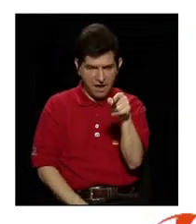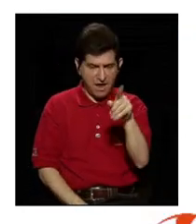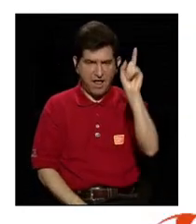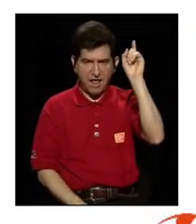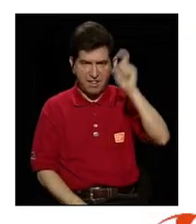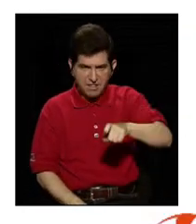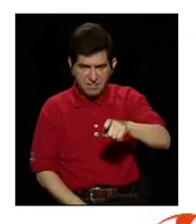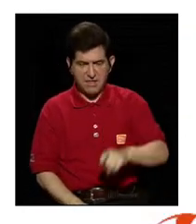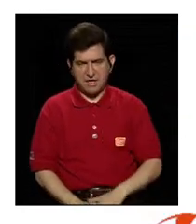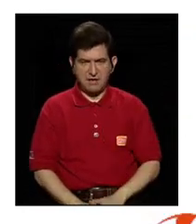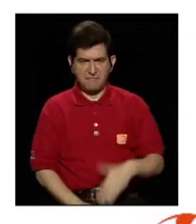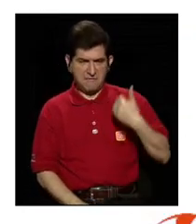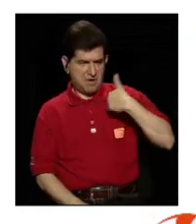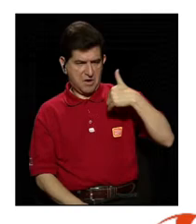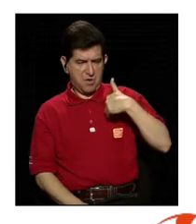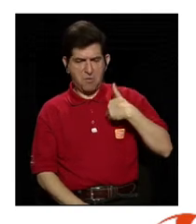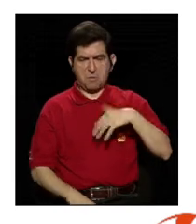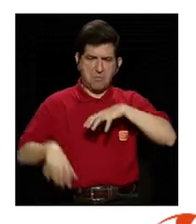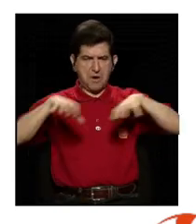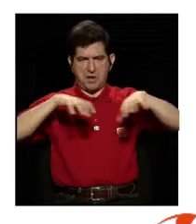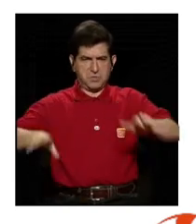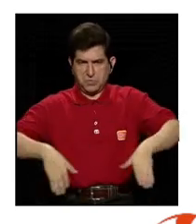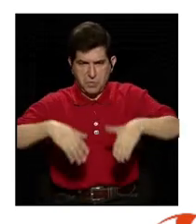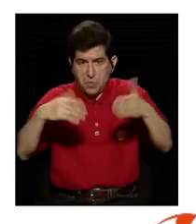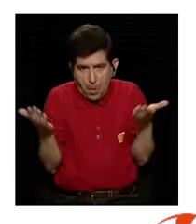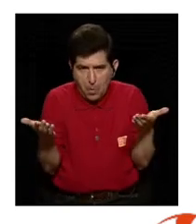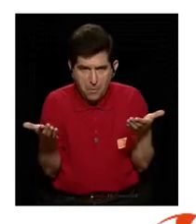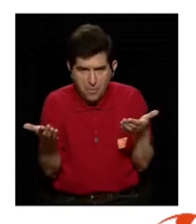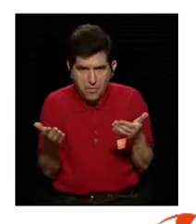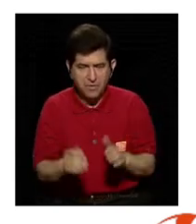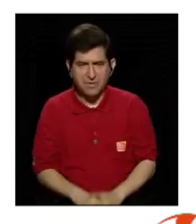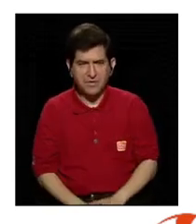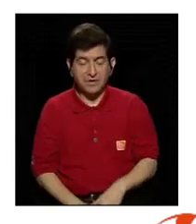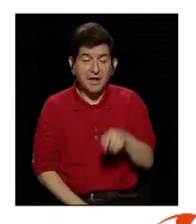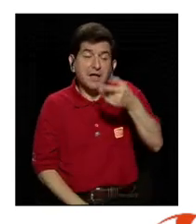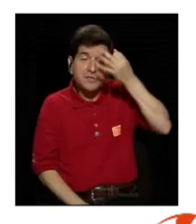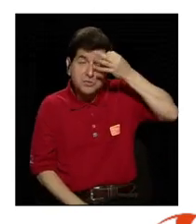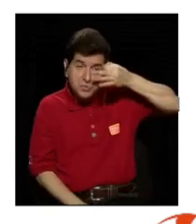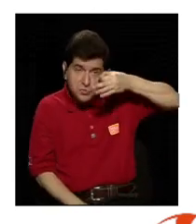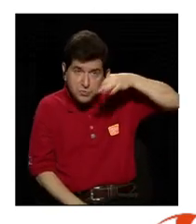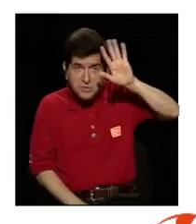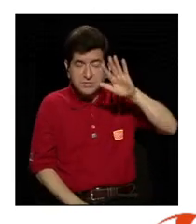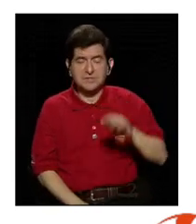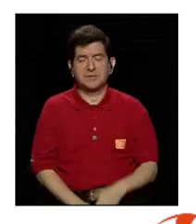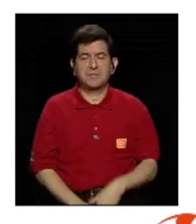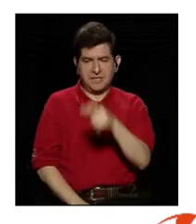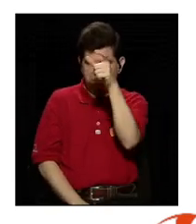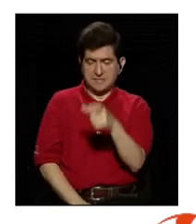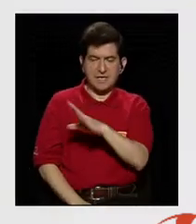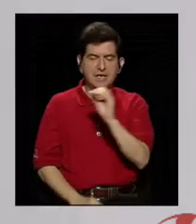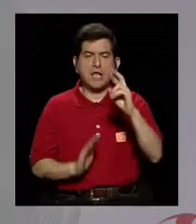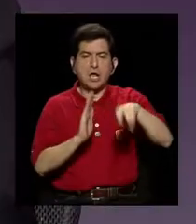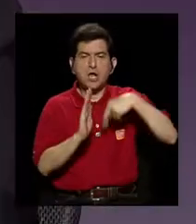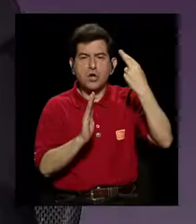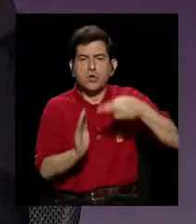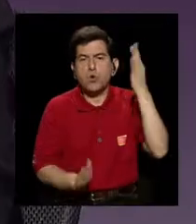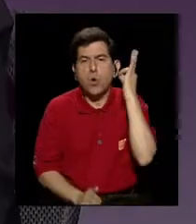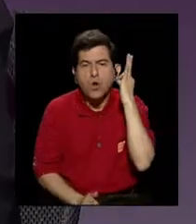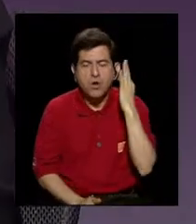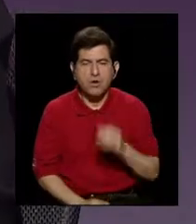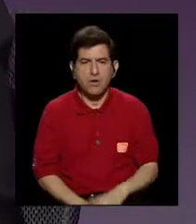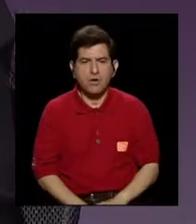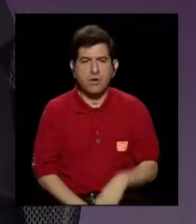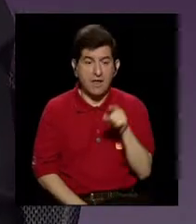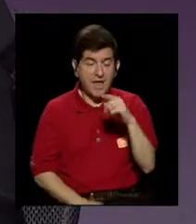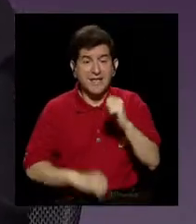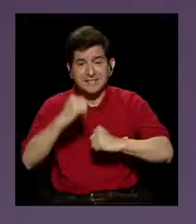que convertirse el hombre y actuar un hombre, que es lo que se supone que debe ser, y también el rol de la mujer. Entonces son